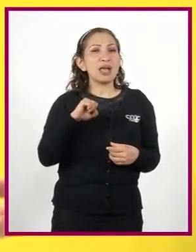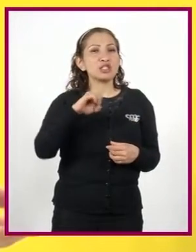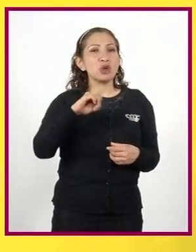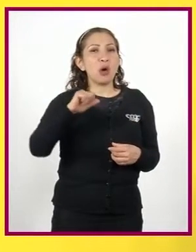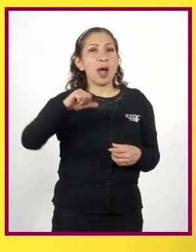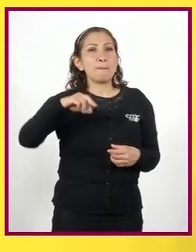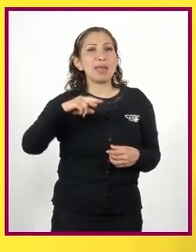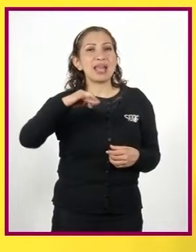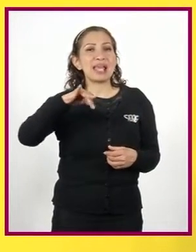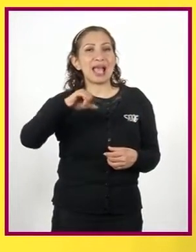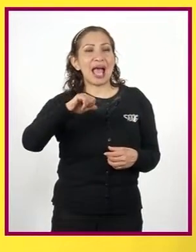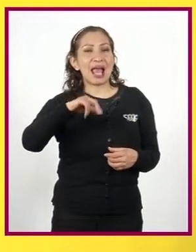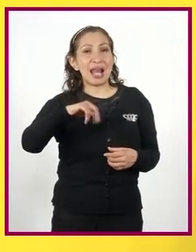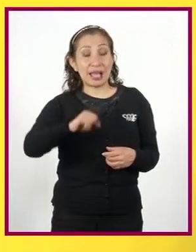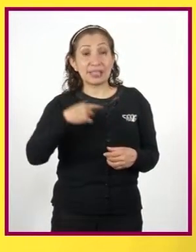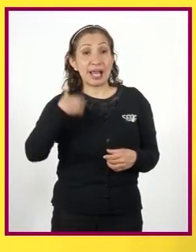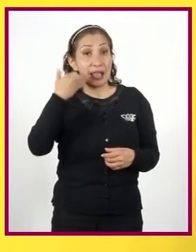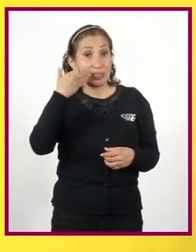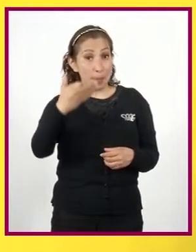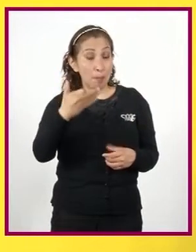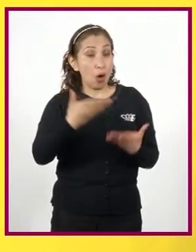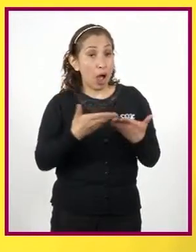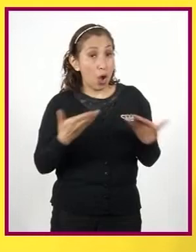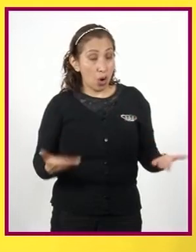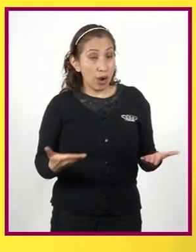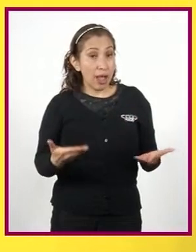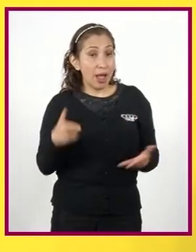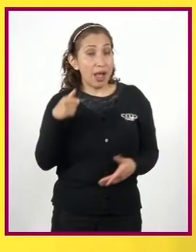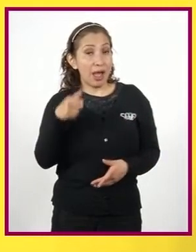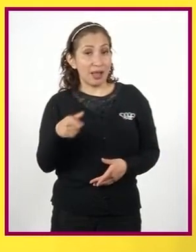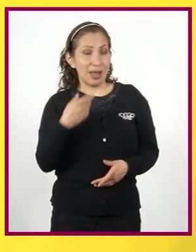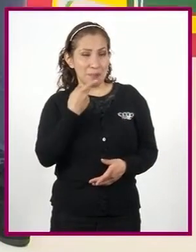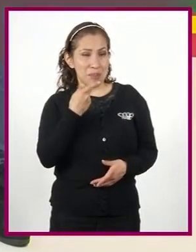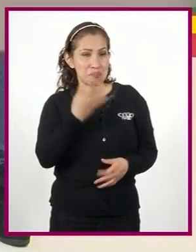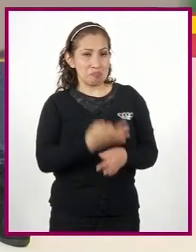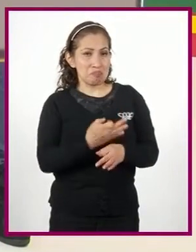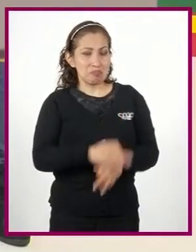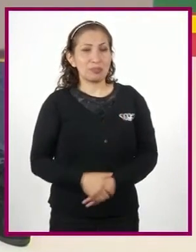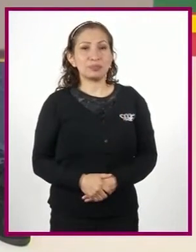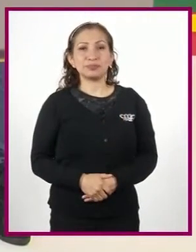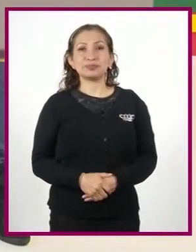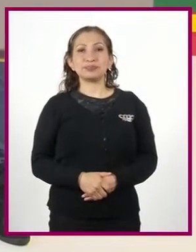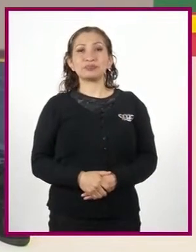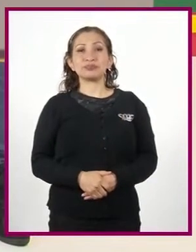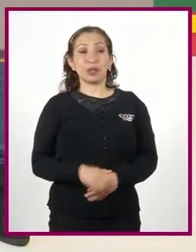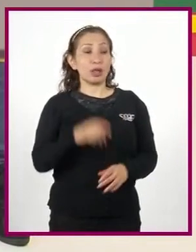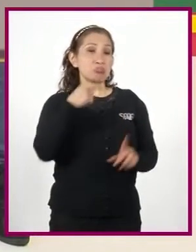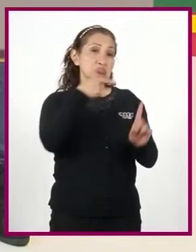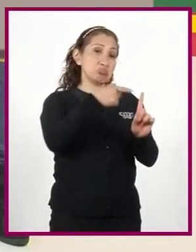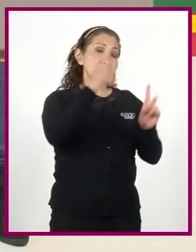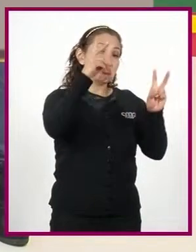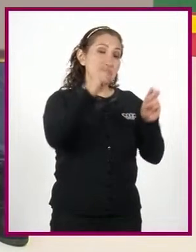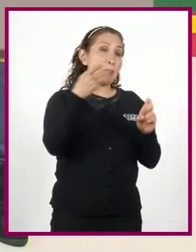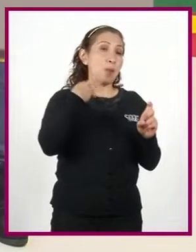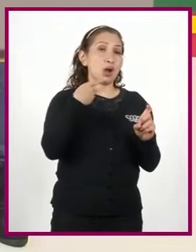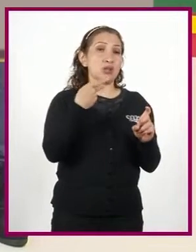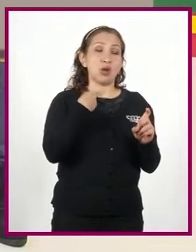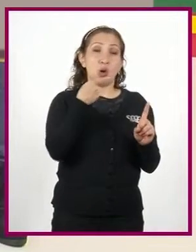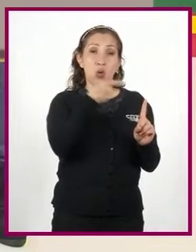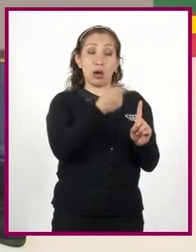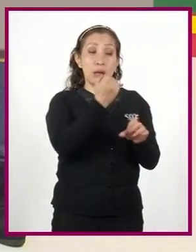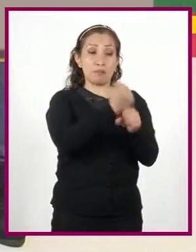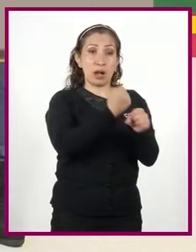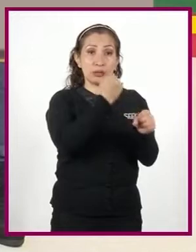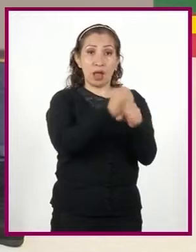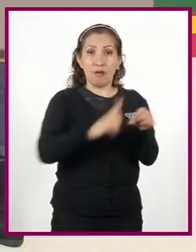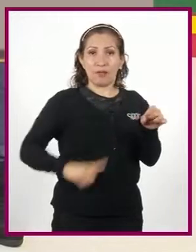se desarrollaron en el tiempo y espacio referido. Del ámbito político, podemos destacar la